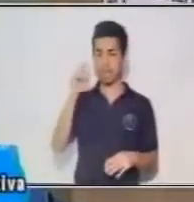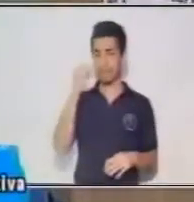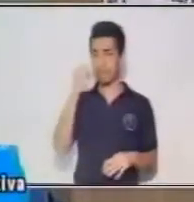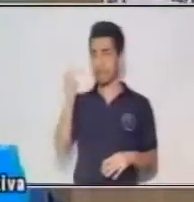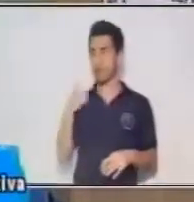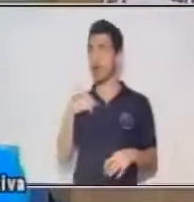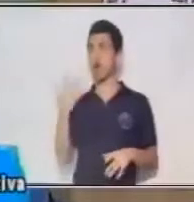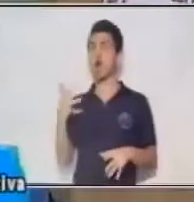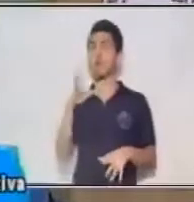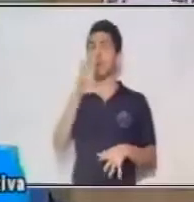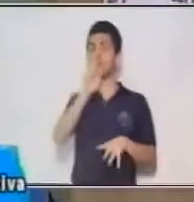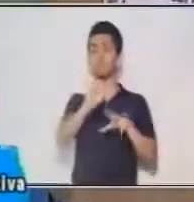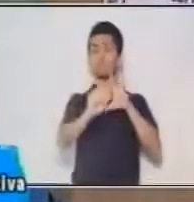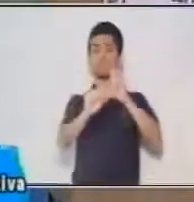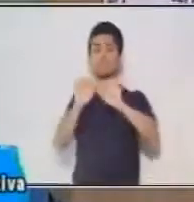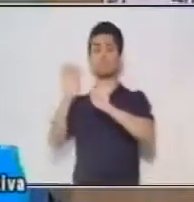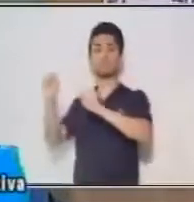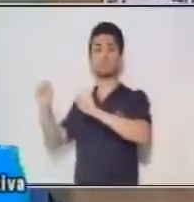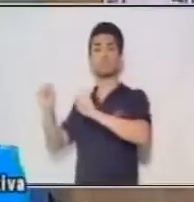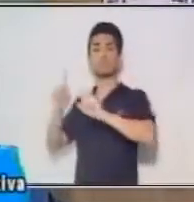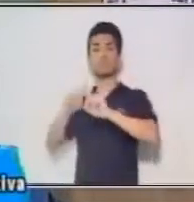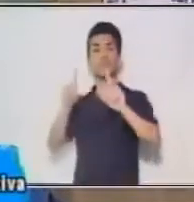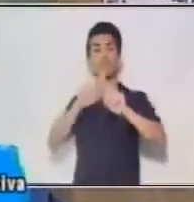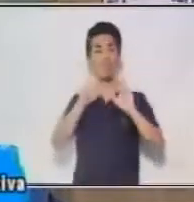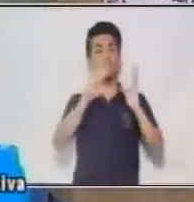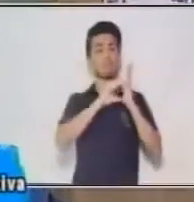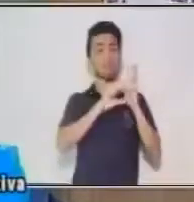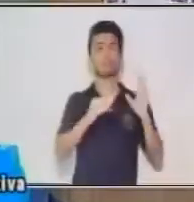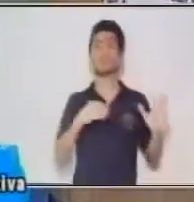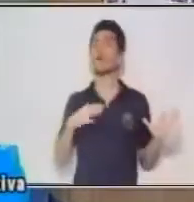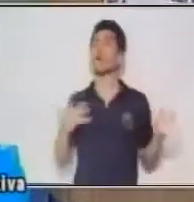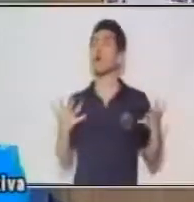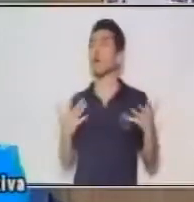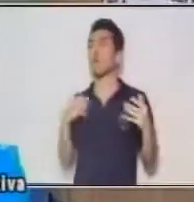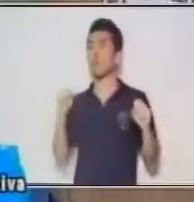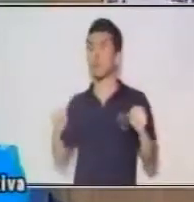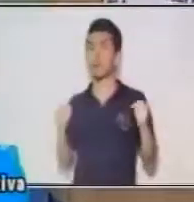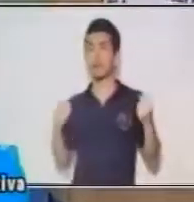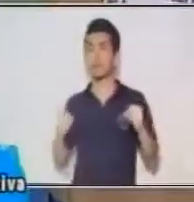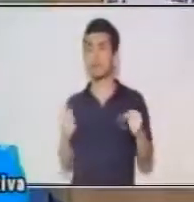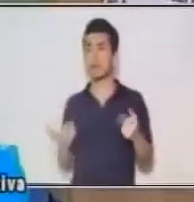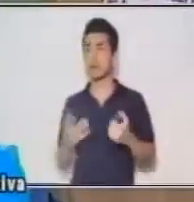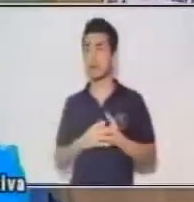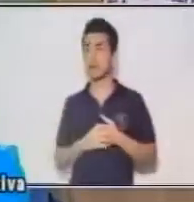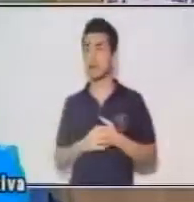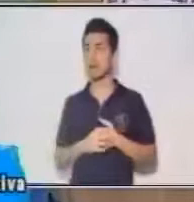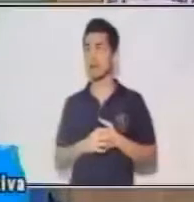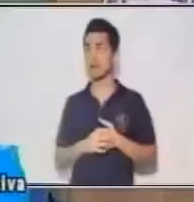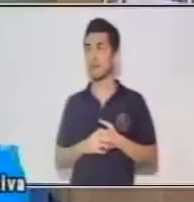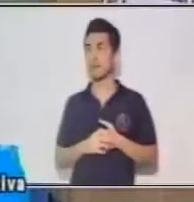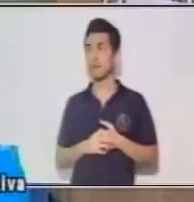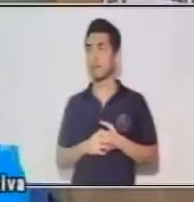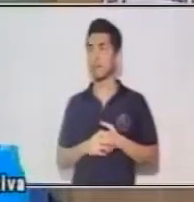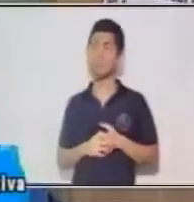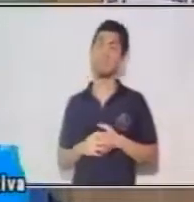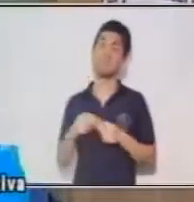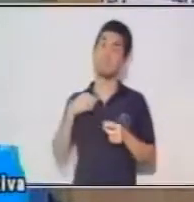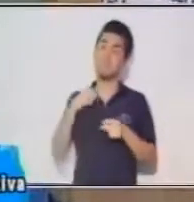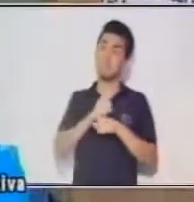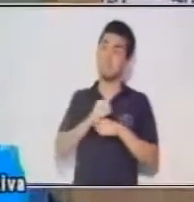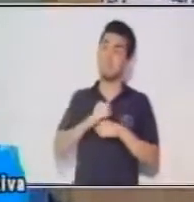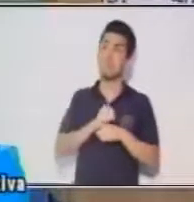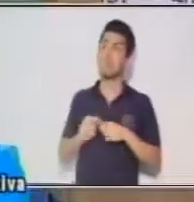estos textos para que nosotros podamos hacer los argumentos necesarios para ponerlos en